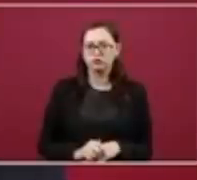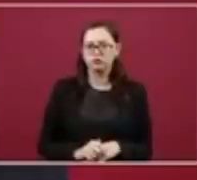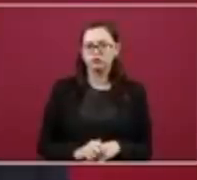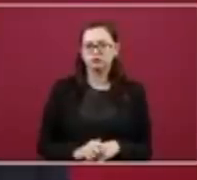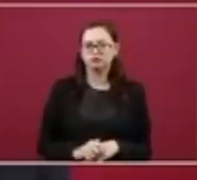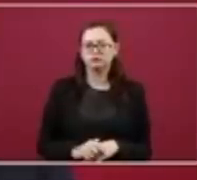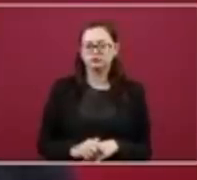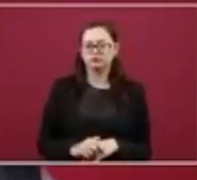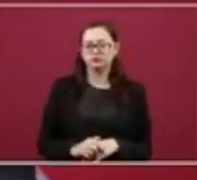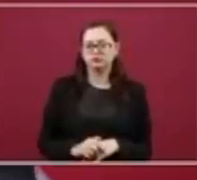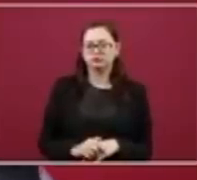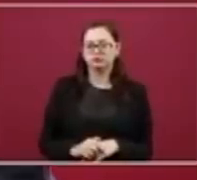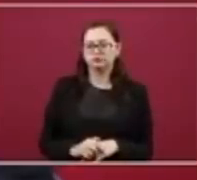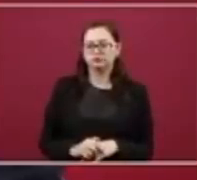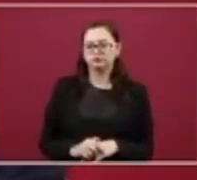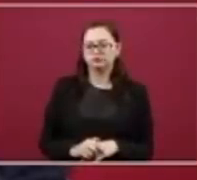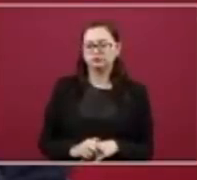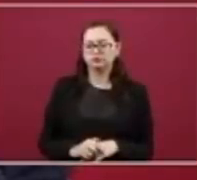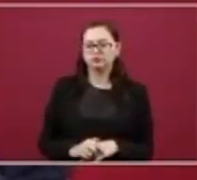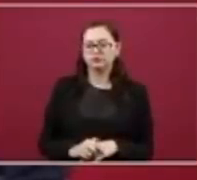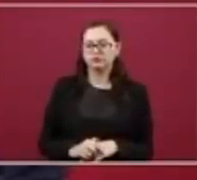¿Por qué